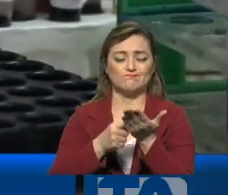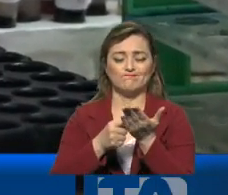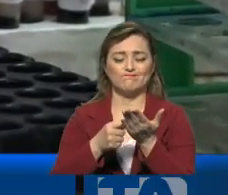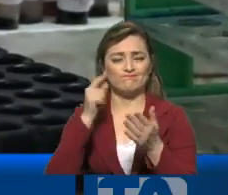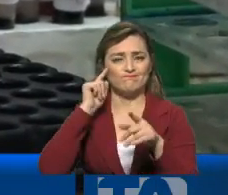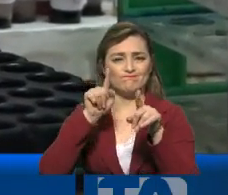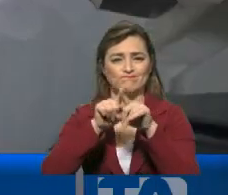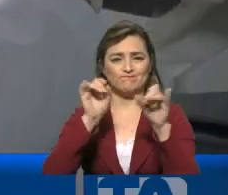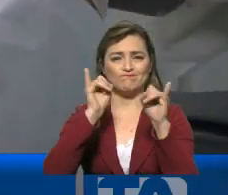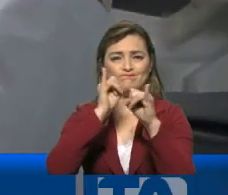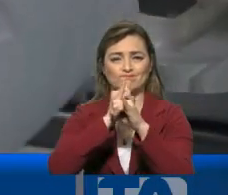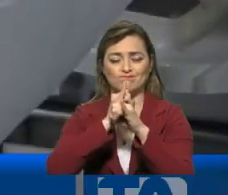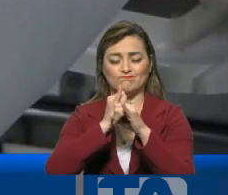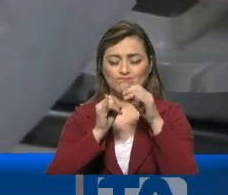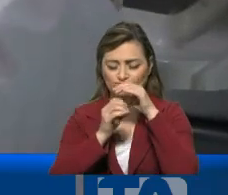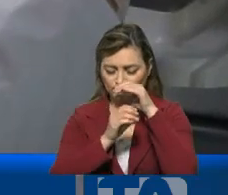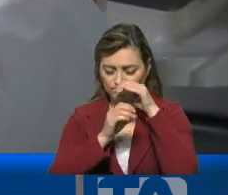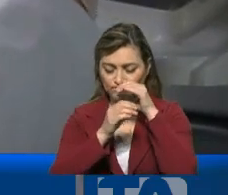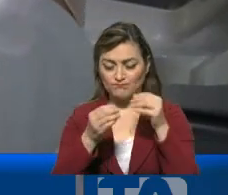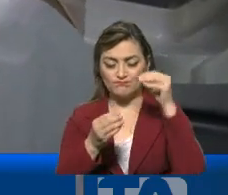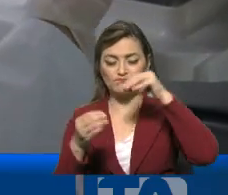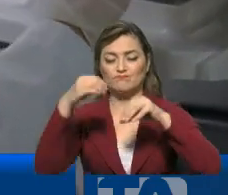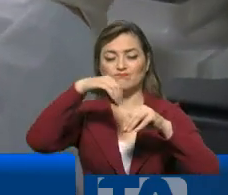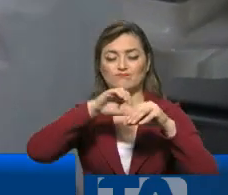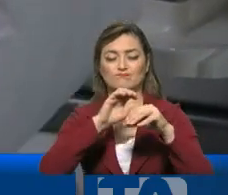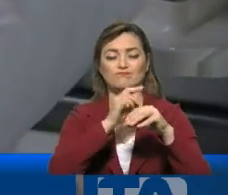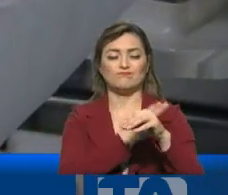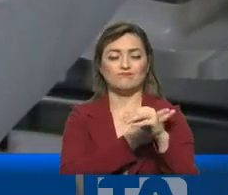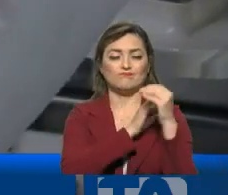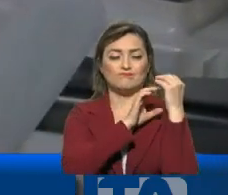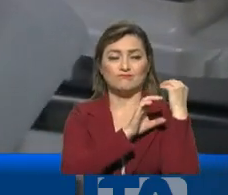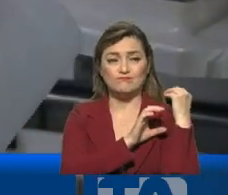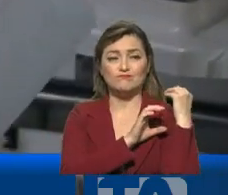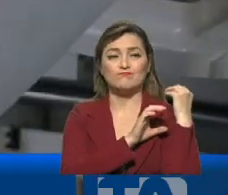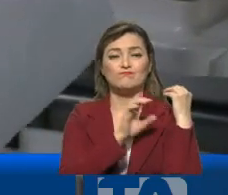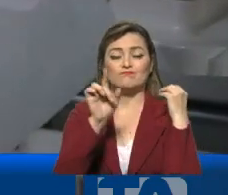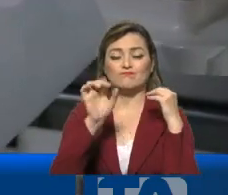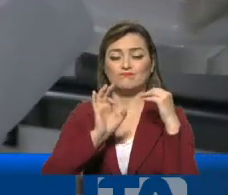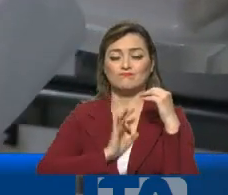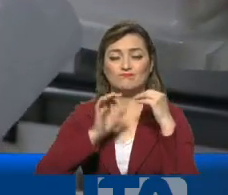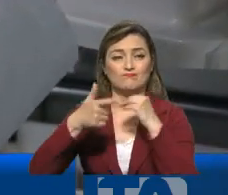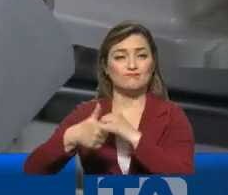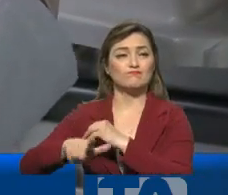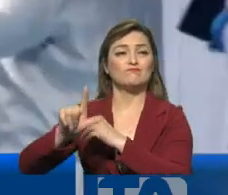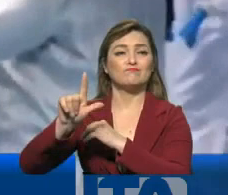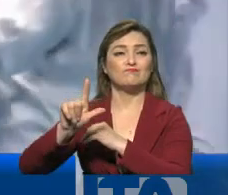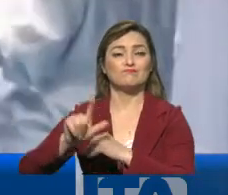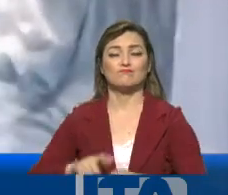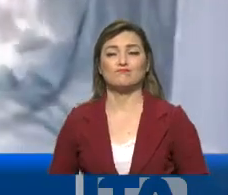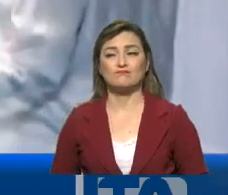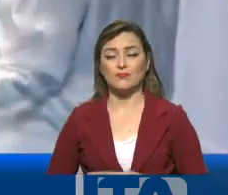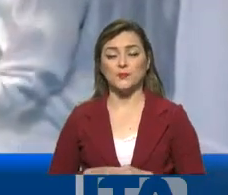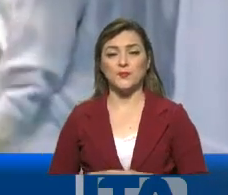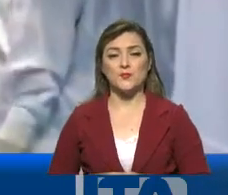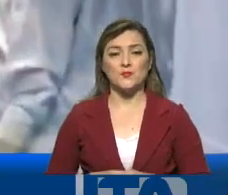conjunto con el instituto de microbiología de la universidad san francisco de quito y la universidad técnica particular de loja según